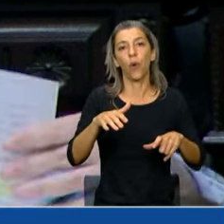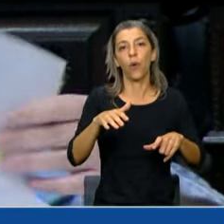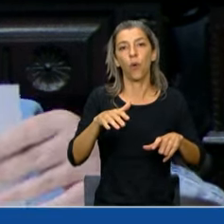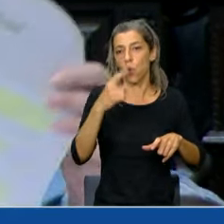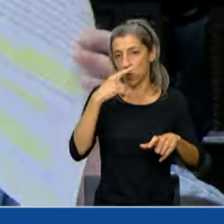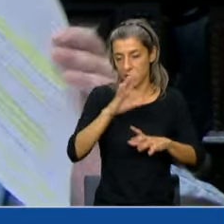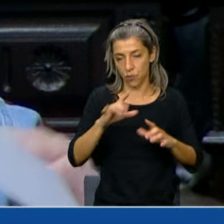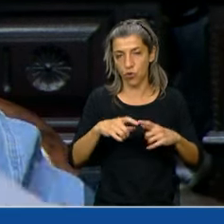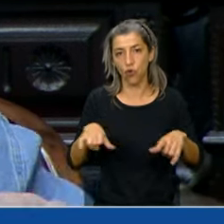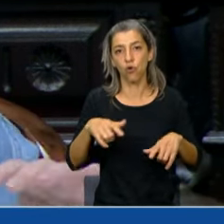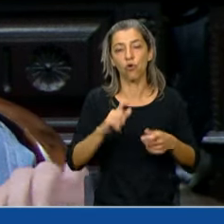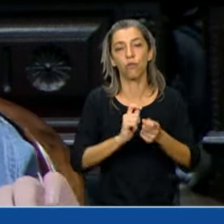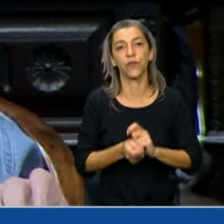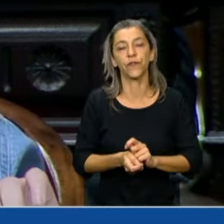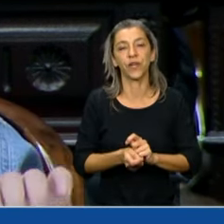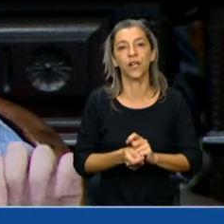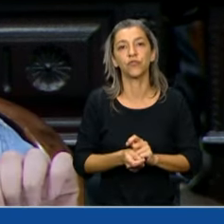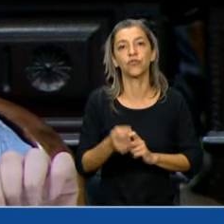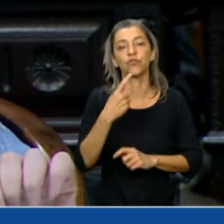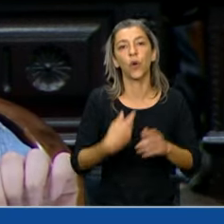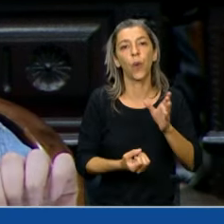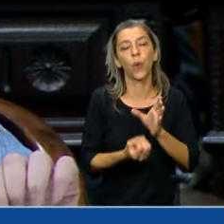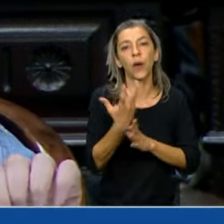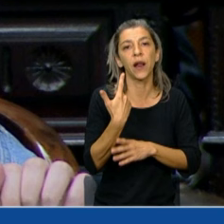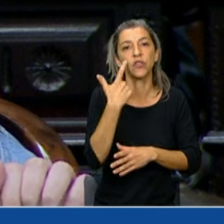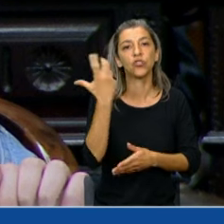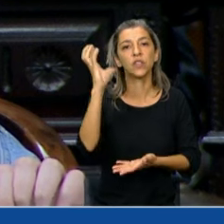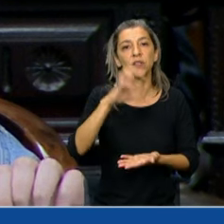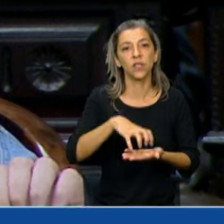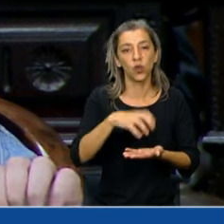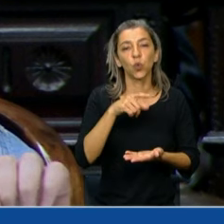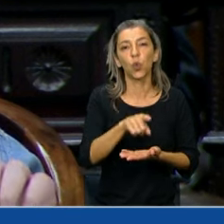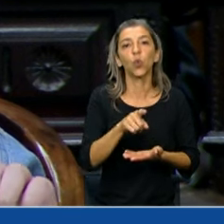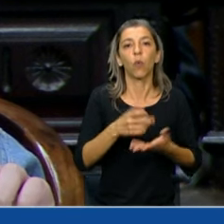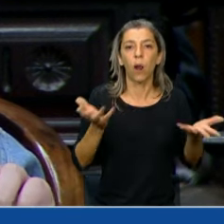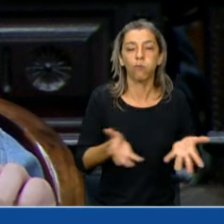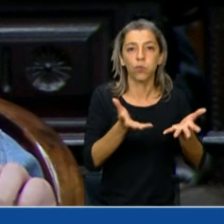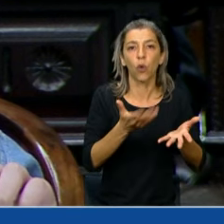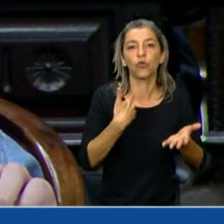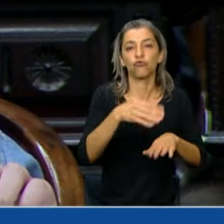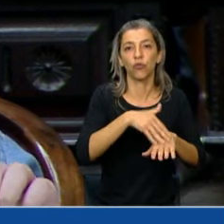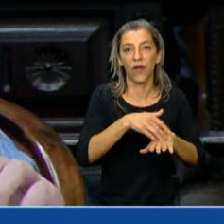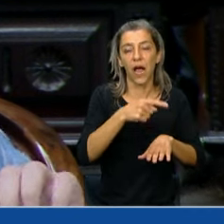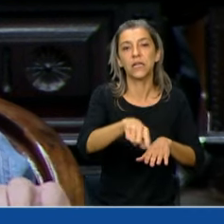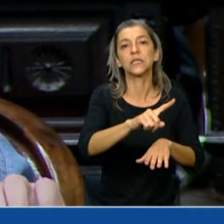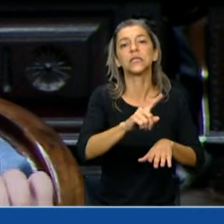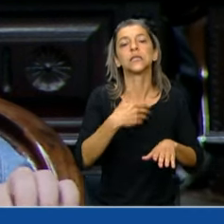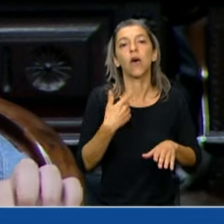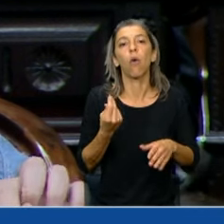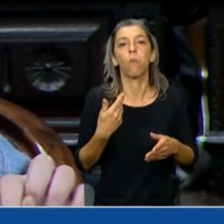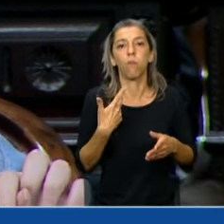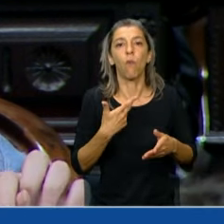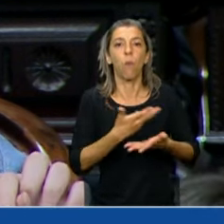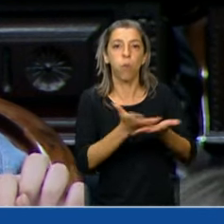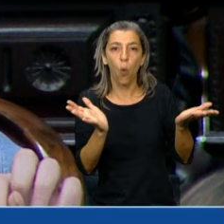ya es el último créase el instituto de promoción de la cadena de valor del calzado argentino como un organismo público privado integrado por las